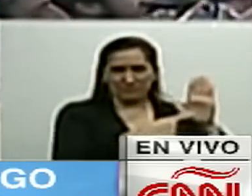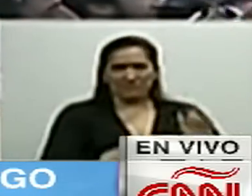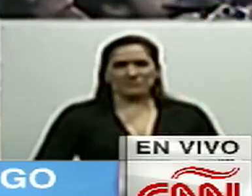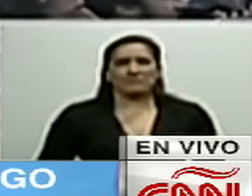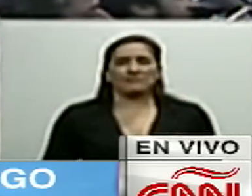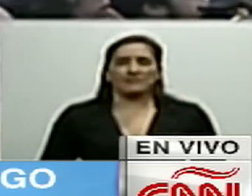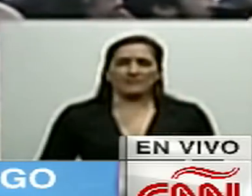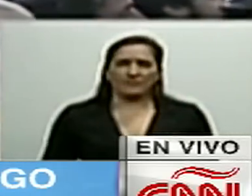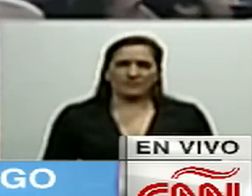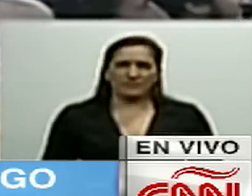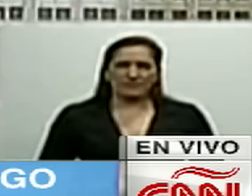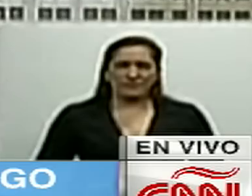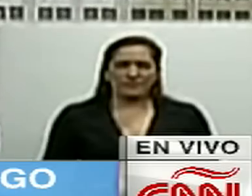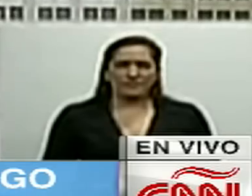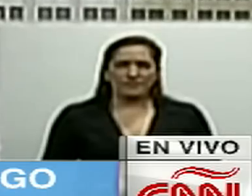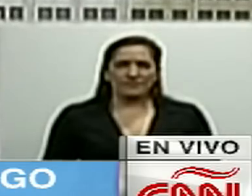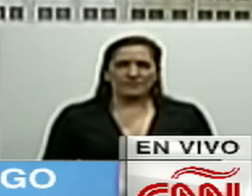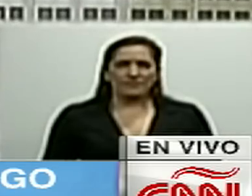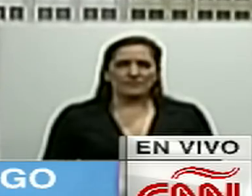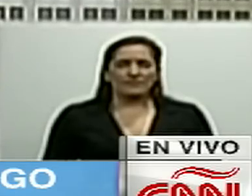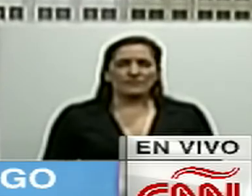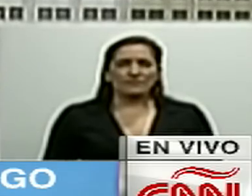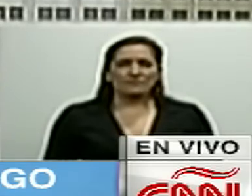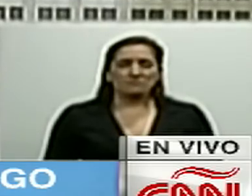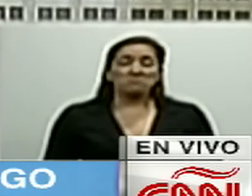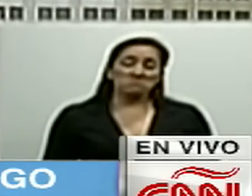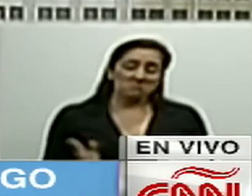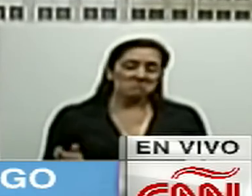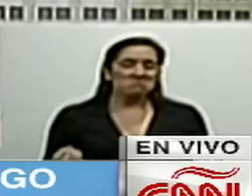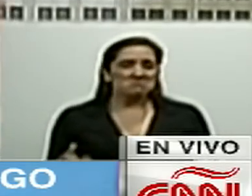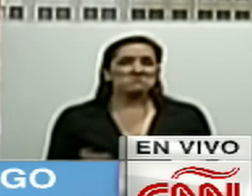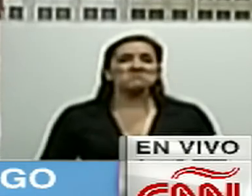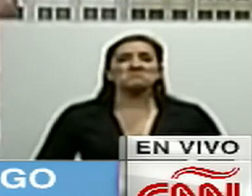dicho el ministro economía anterior el mundo sig